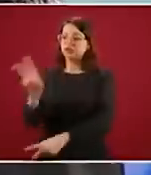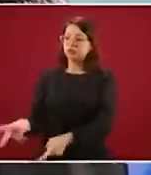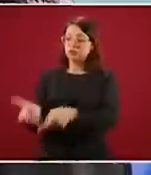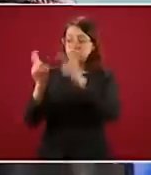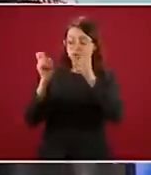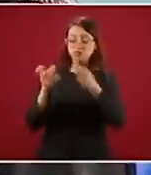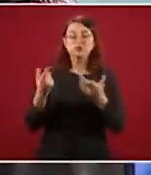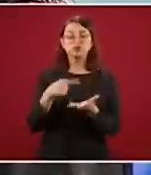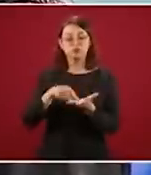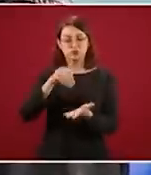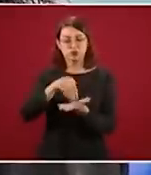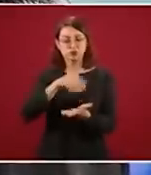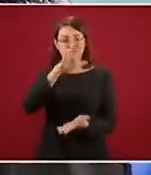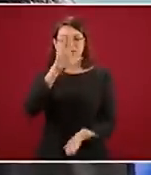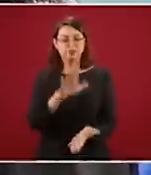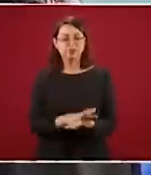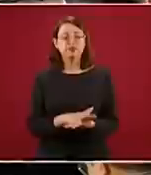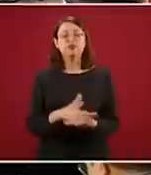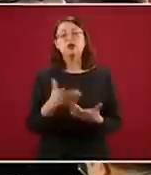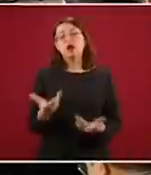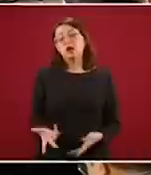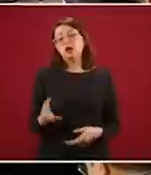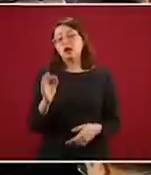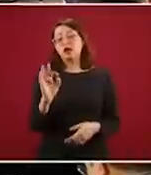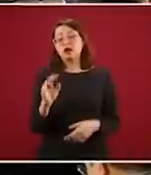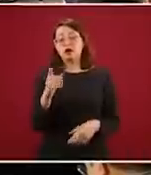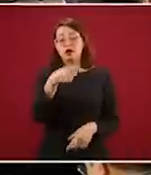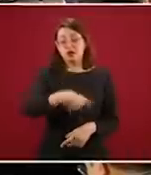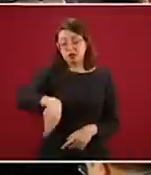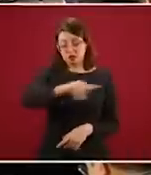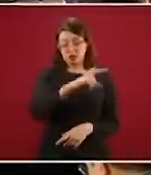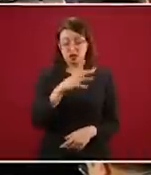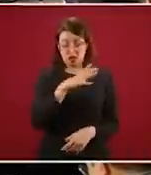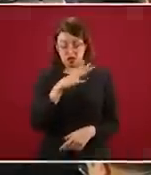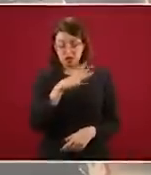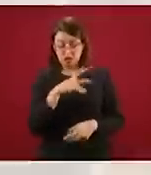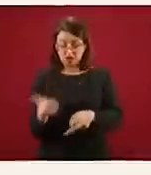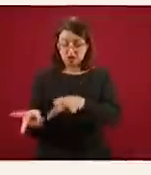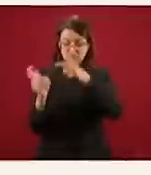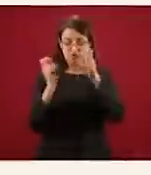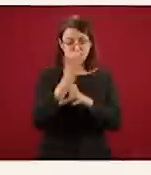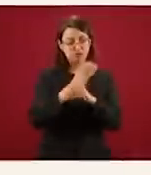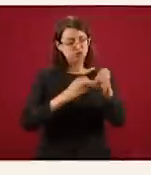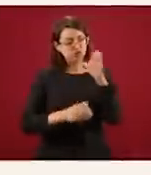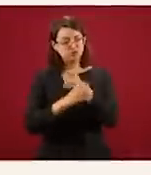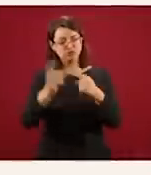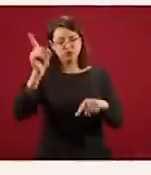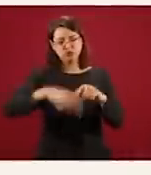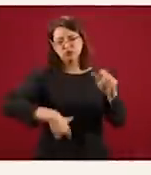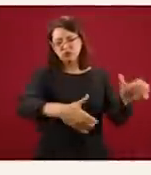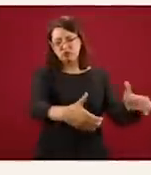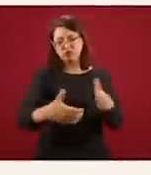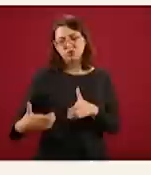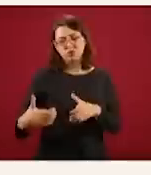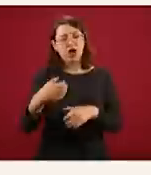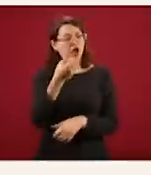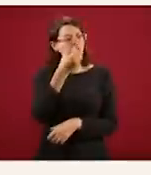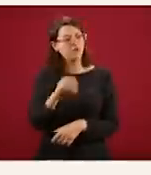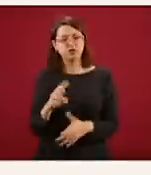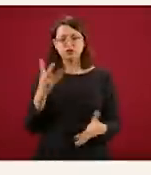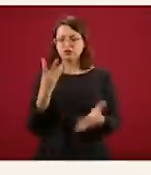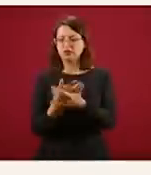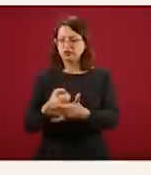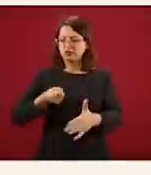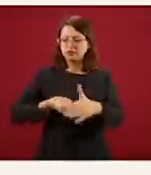se aplica la extinción de dominio y se decreta la prisión preventiva oficiosa. Se lograron